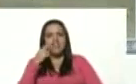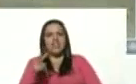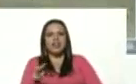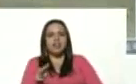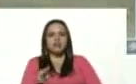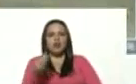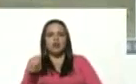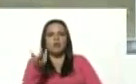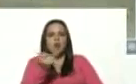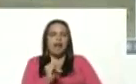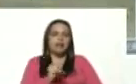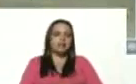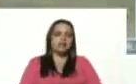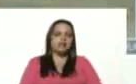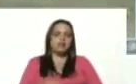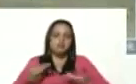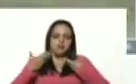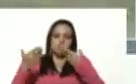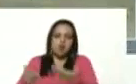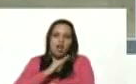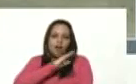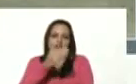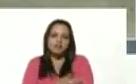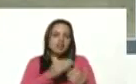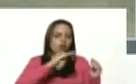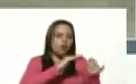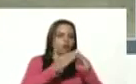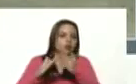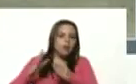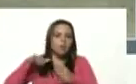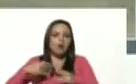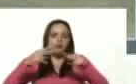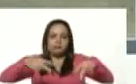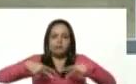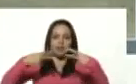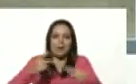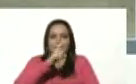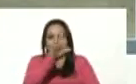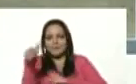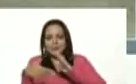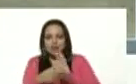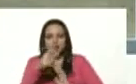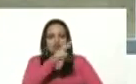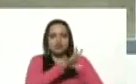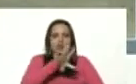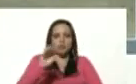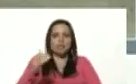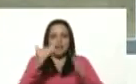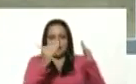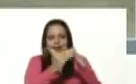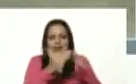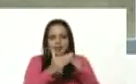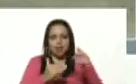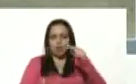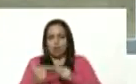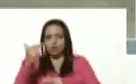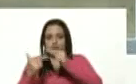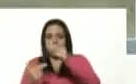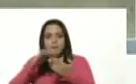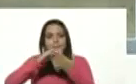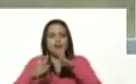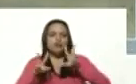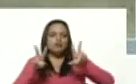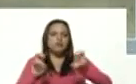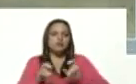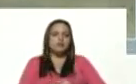la transferencia de poder a las comunidades para reparar 1.250 viviendas y construir un barrio